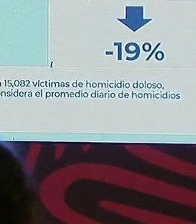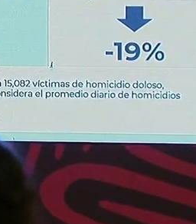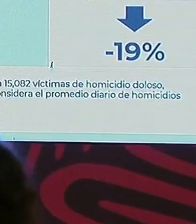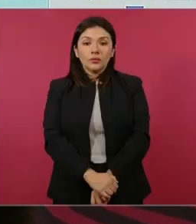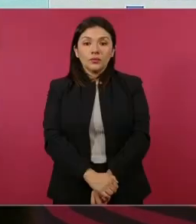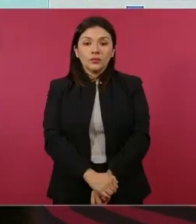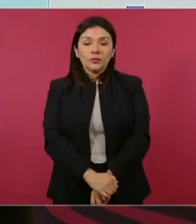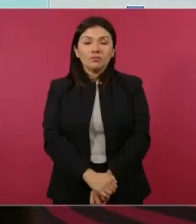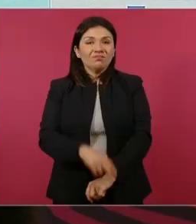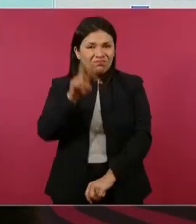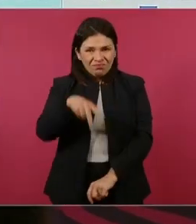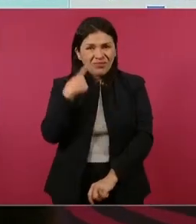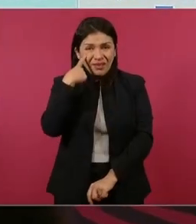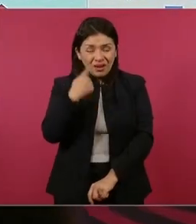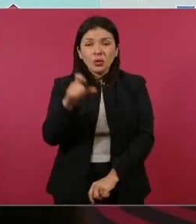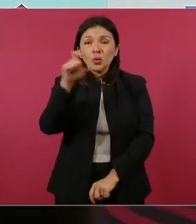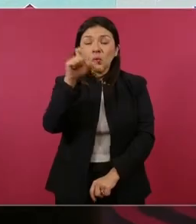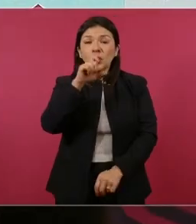eran 25,000.